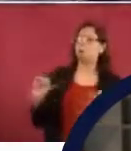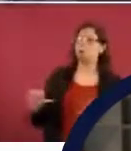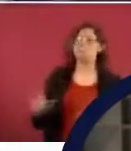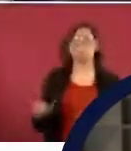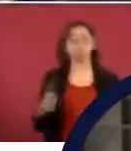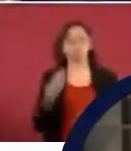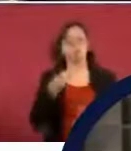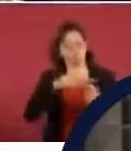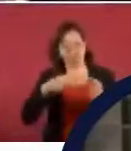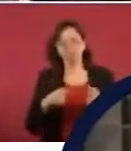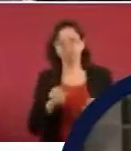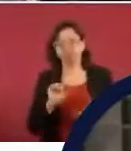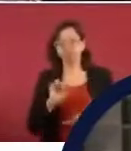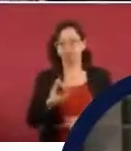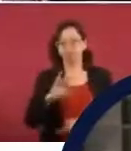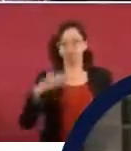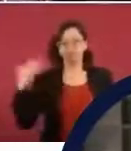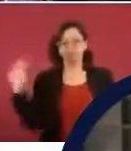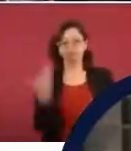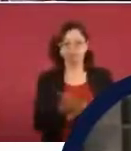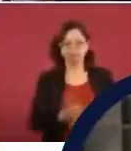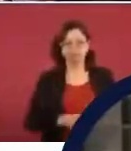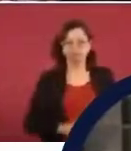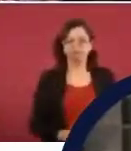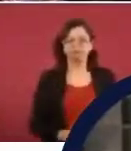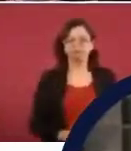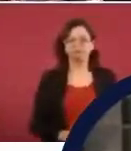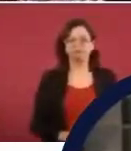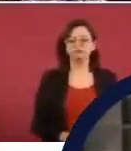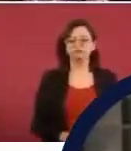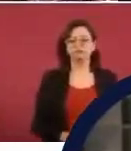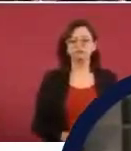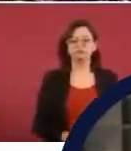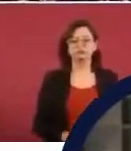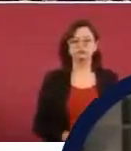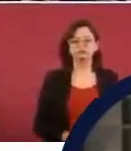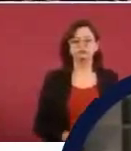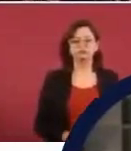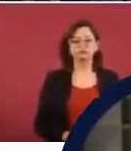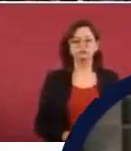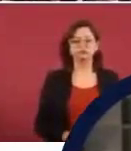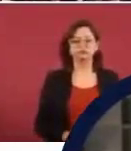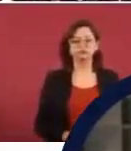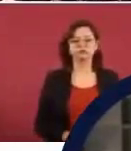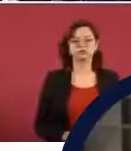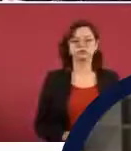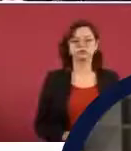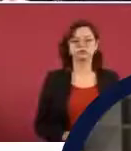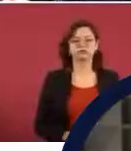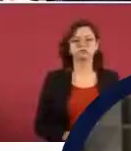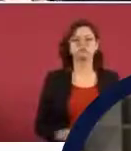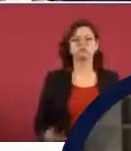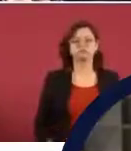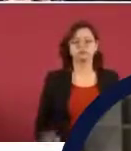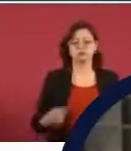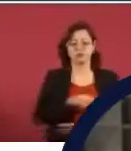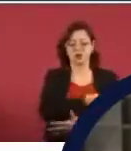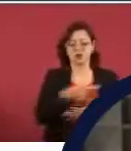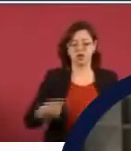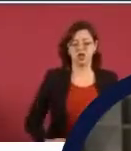Constitución, simplemente a partir de una mayoría, como en los viejos tiempos del PRI, pues eso, ¿así se construye el Estado de Derecho? Pues creo que